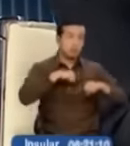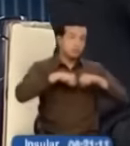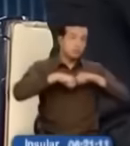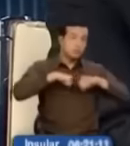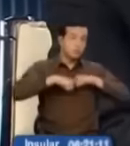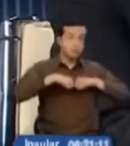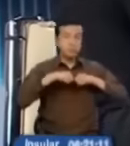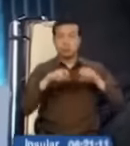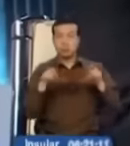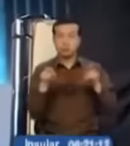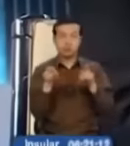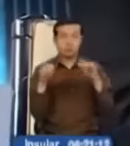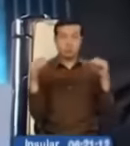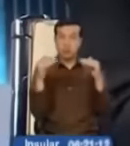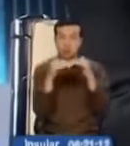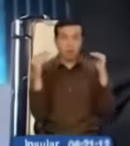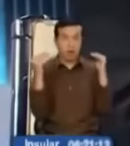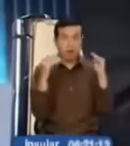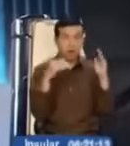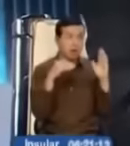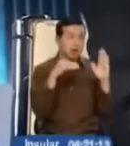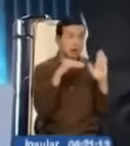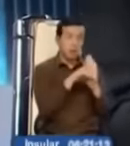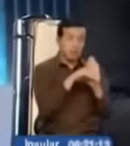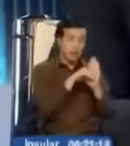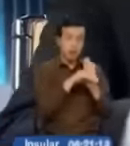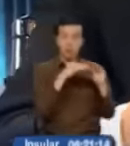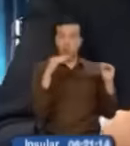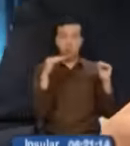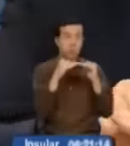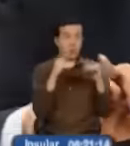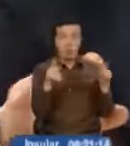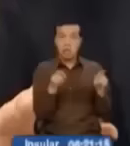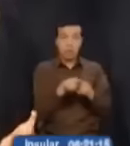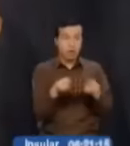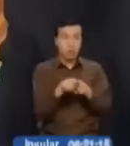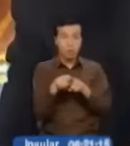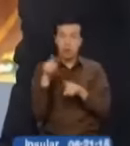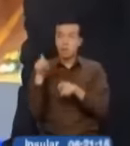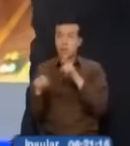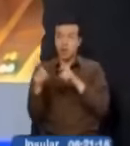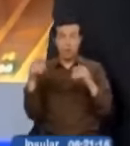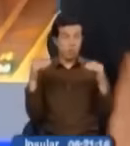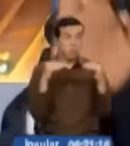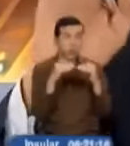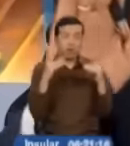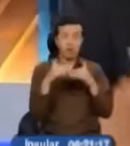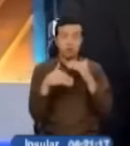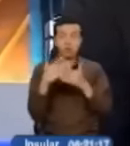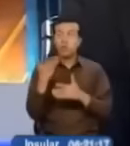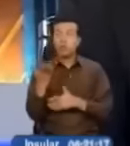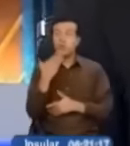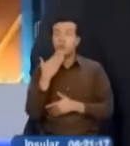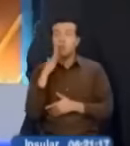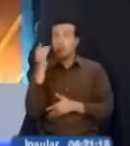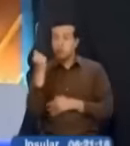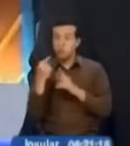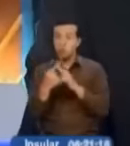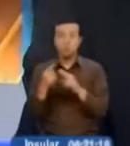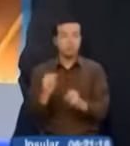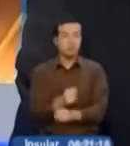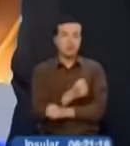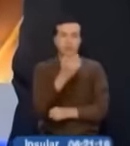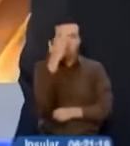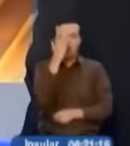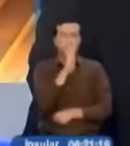tratamiento en la misma, de la misma forma o con la misma parametrización que la banca comercial, nunca se va a poder desembolsar un crédito porque hay